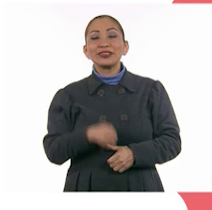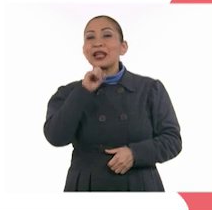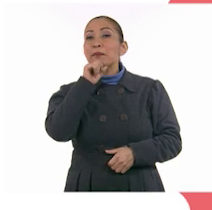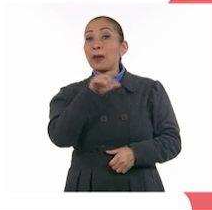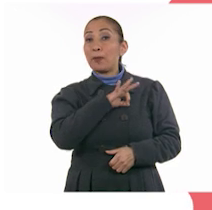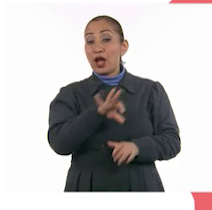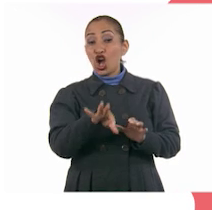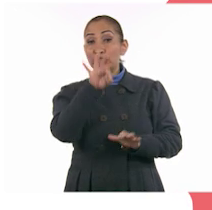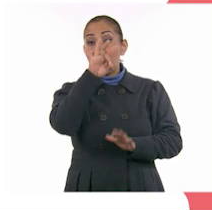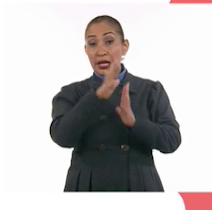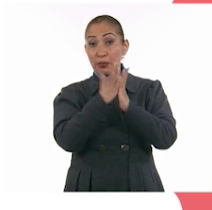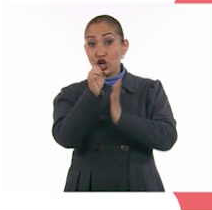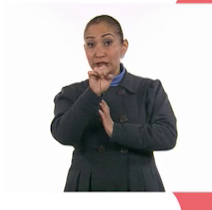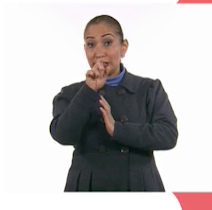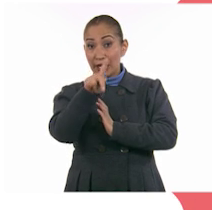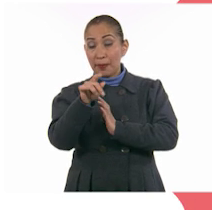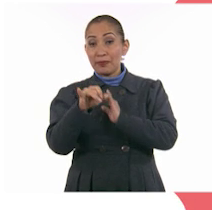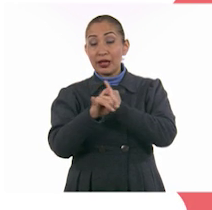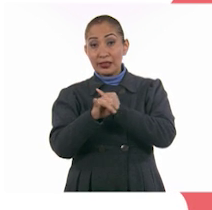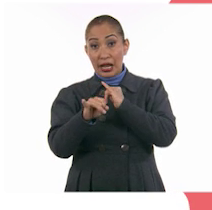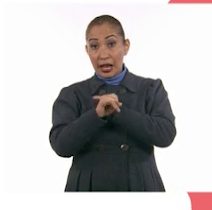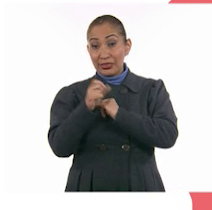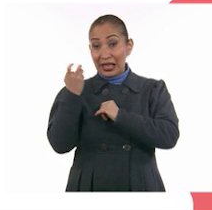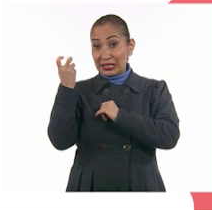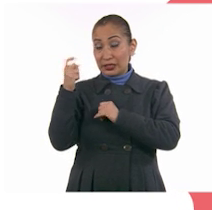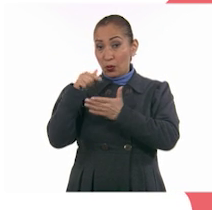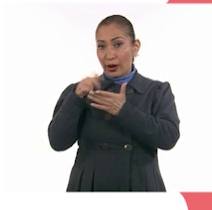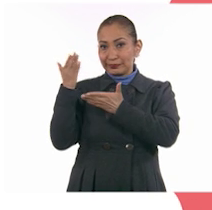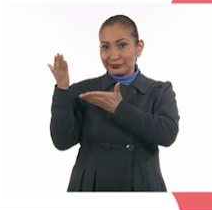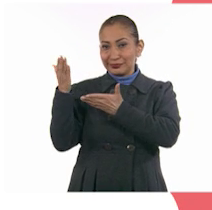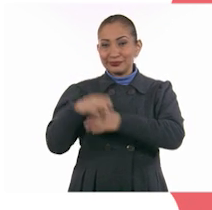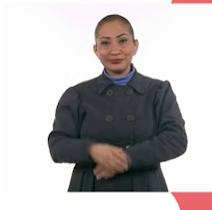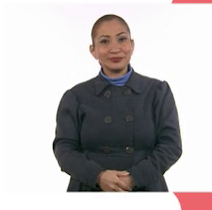También puedes encontrar los libros de texto en la página